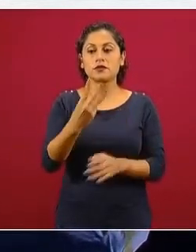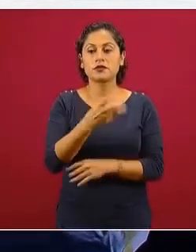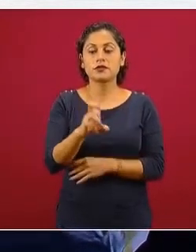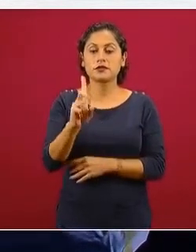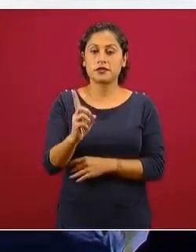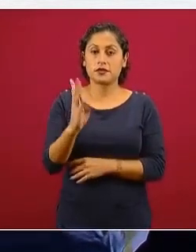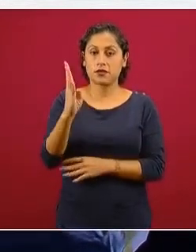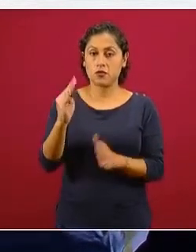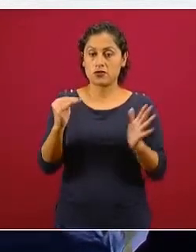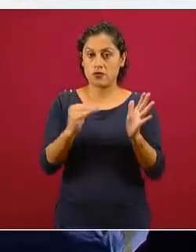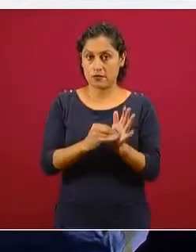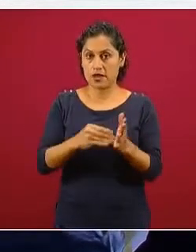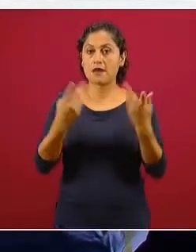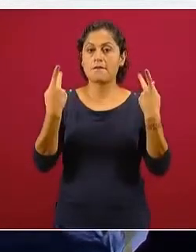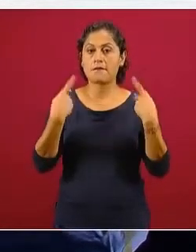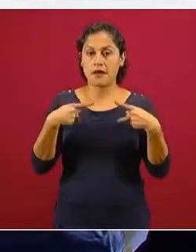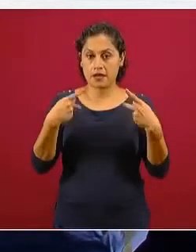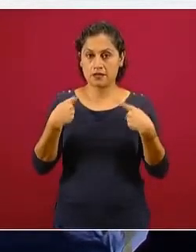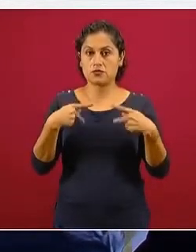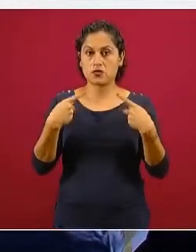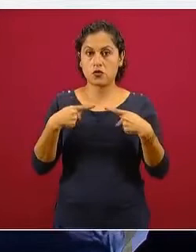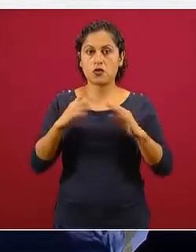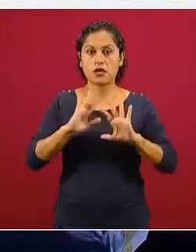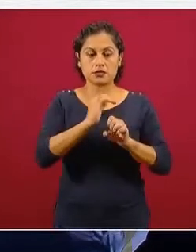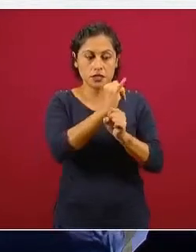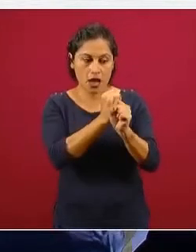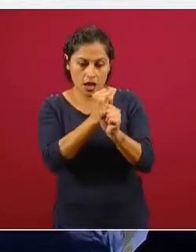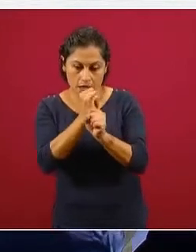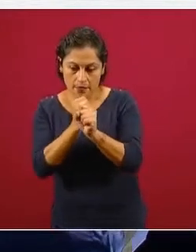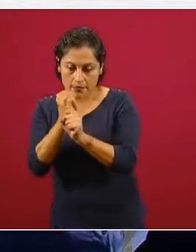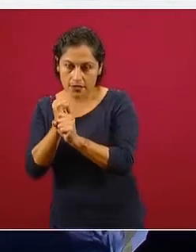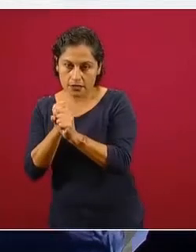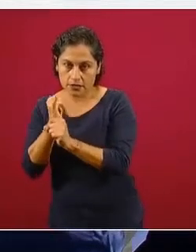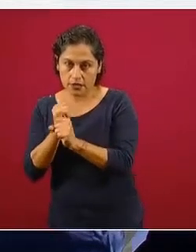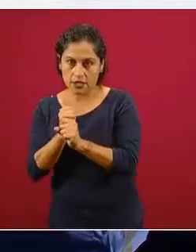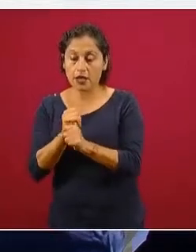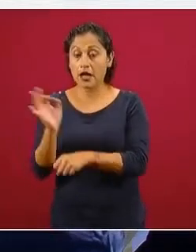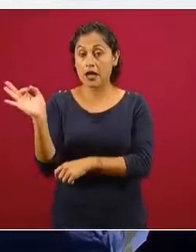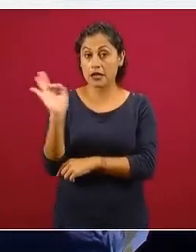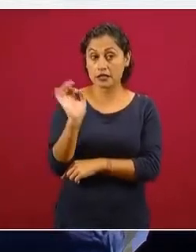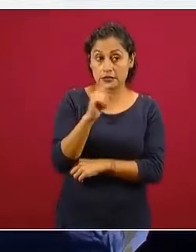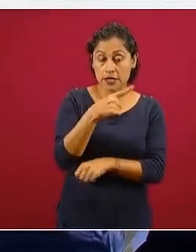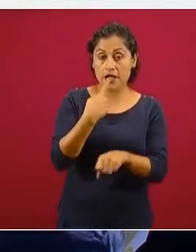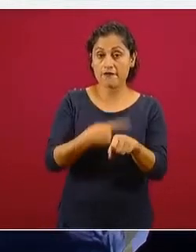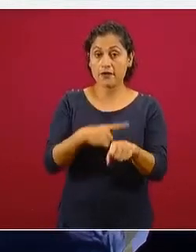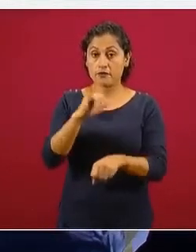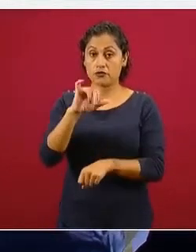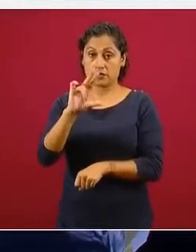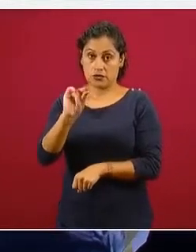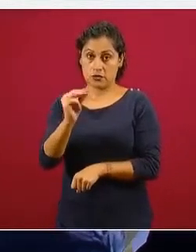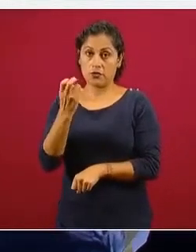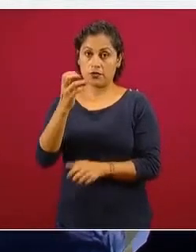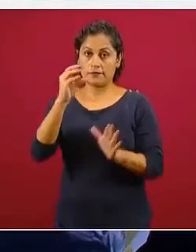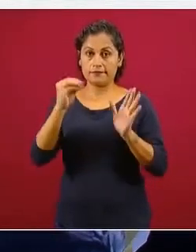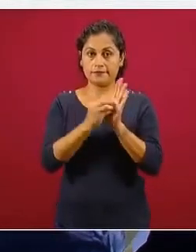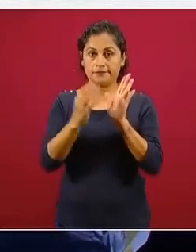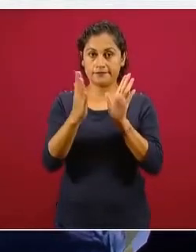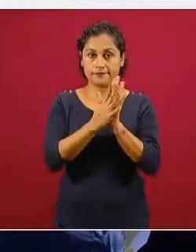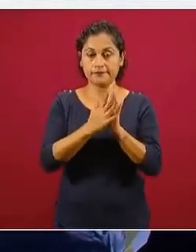1.334.000 las personas que han sido estudiadas como casos sospechosos de COVID-19,